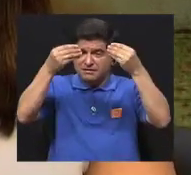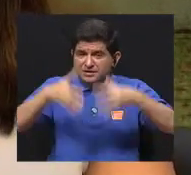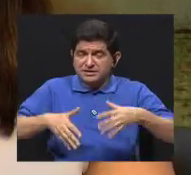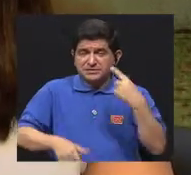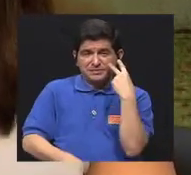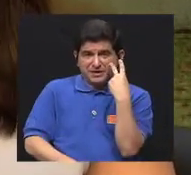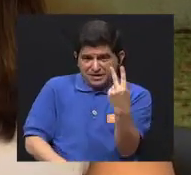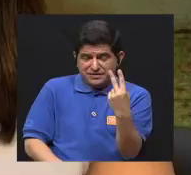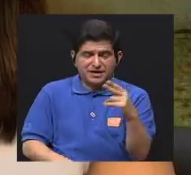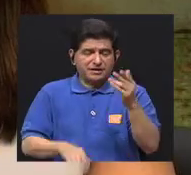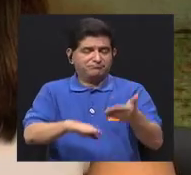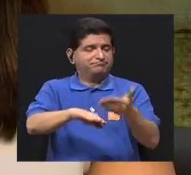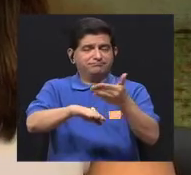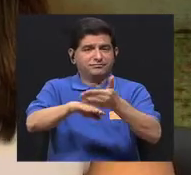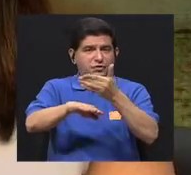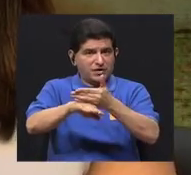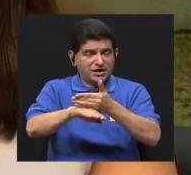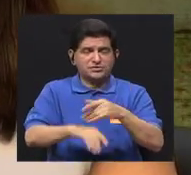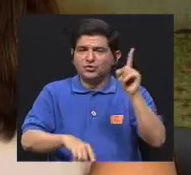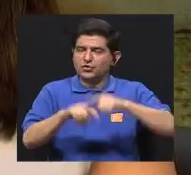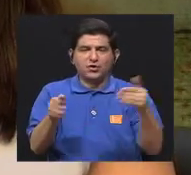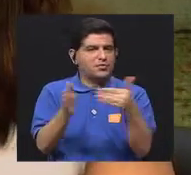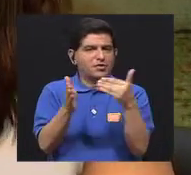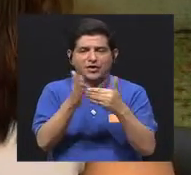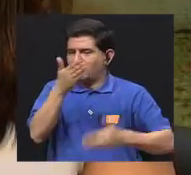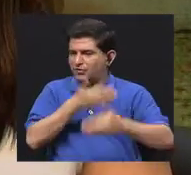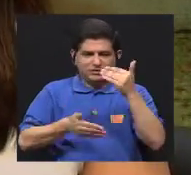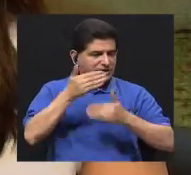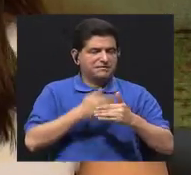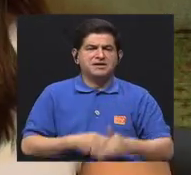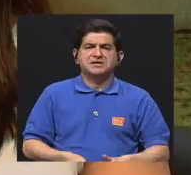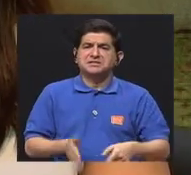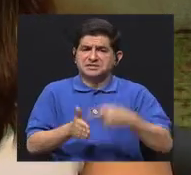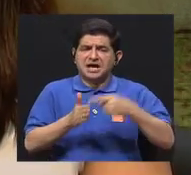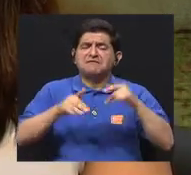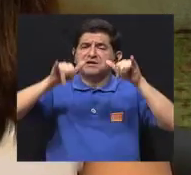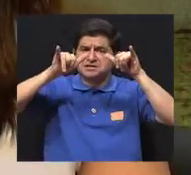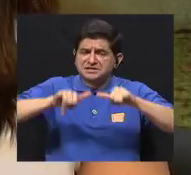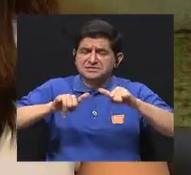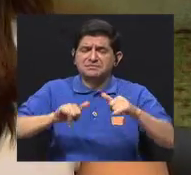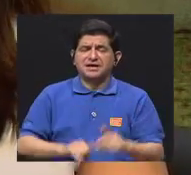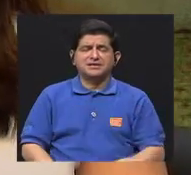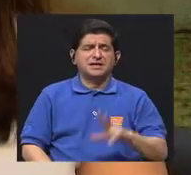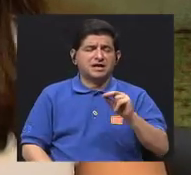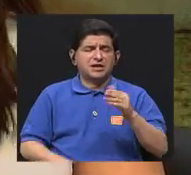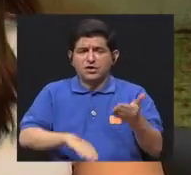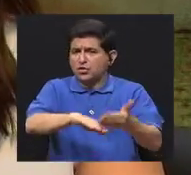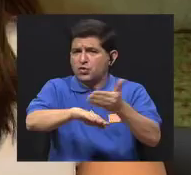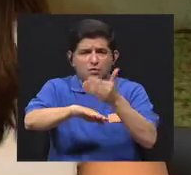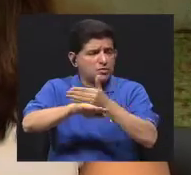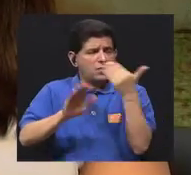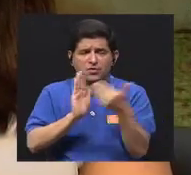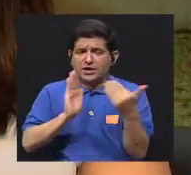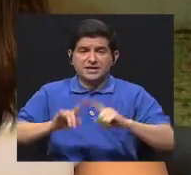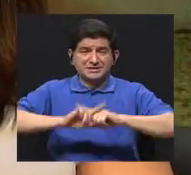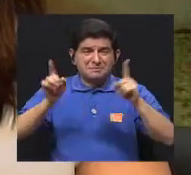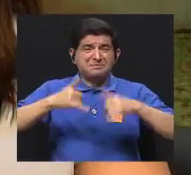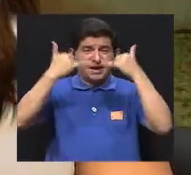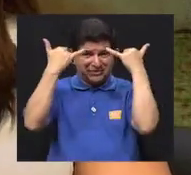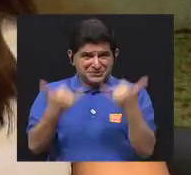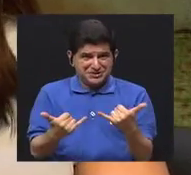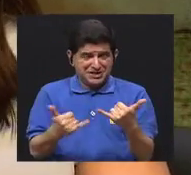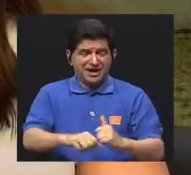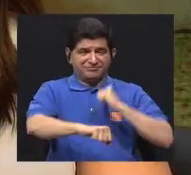no se recupera. Nosotros podemos a veces estabilizar el daño o lograr que no haya progresión del mismo, pero una vez que